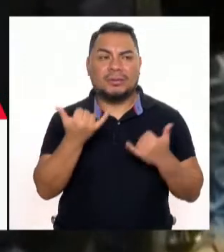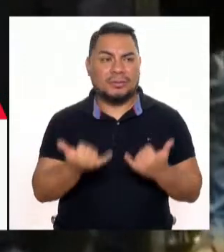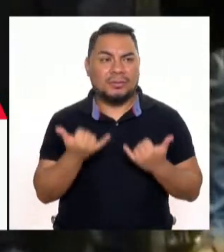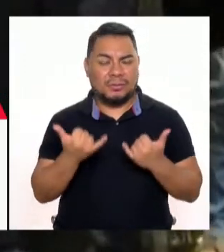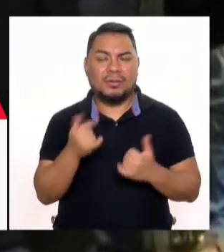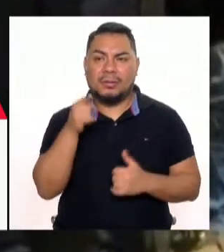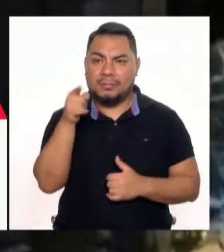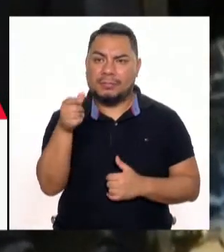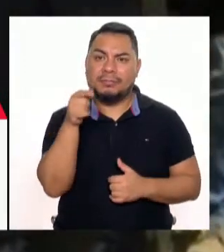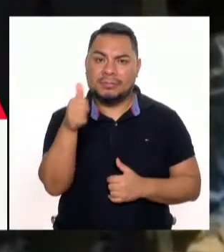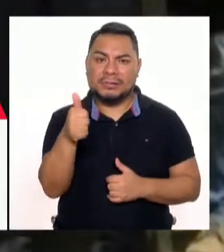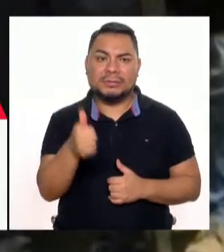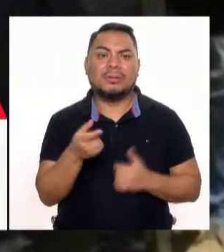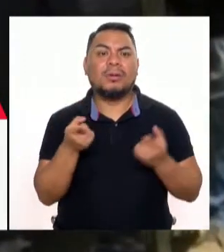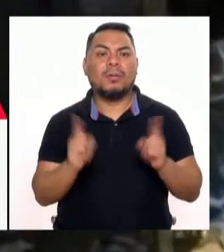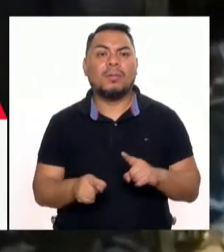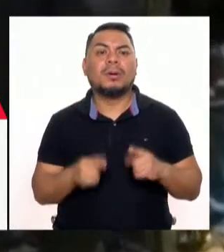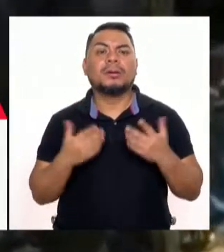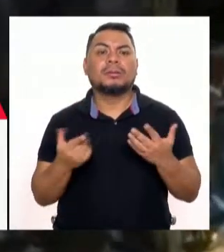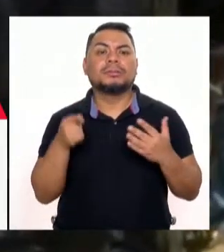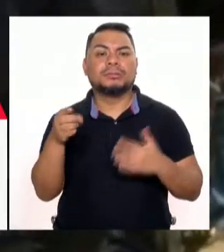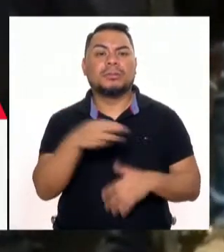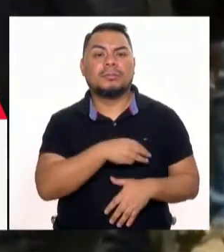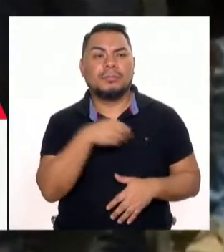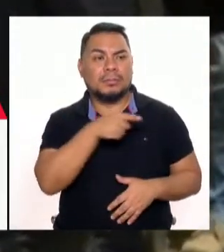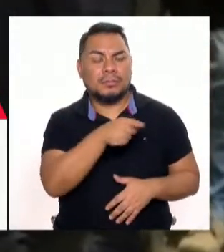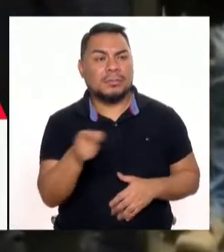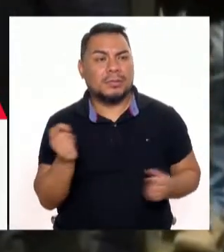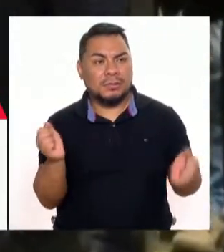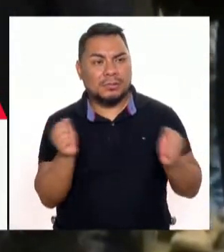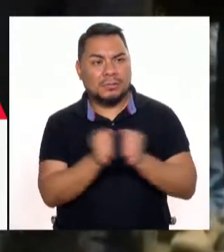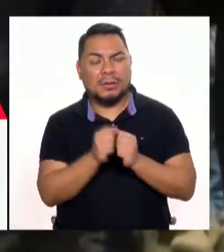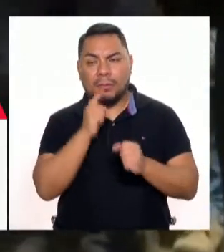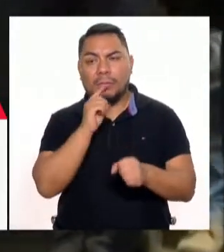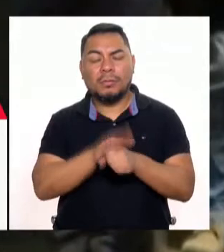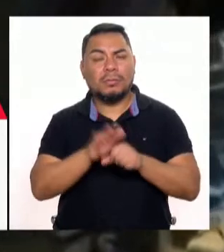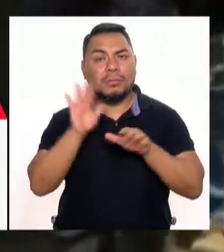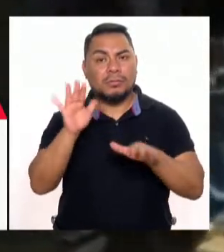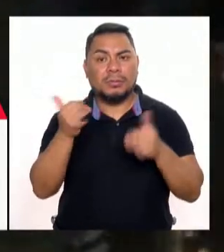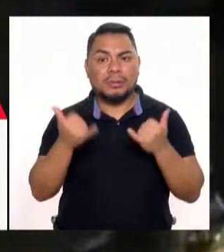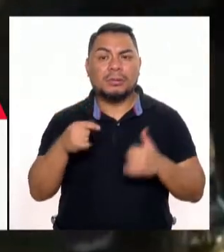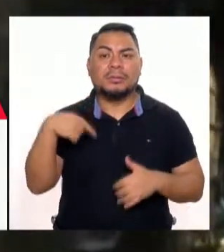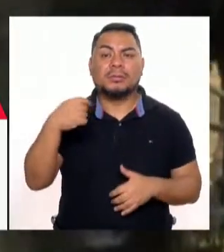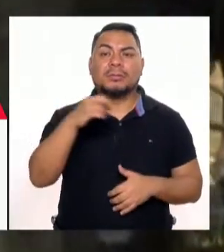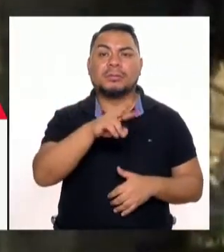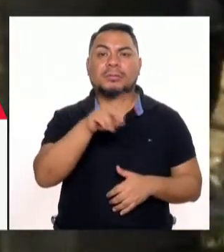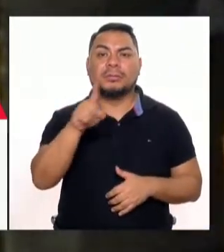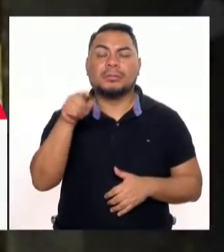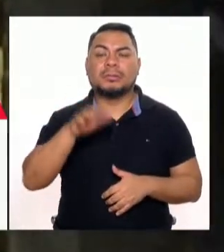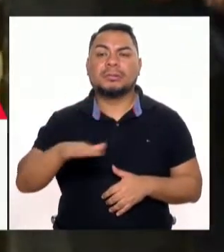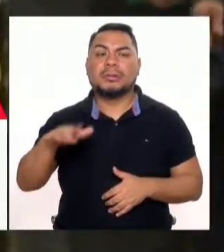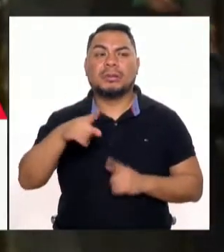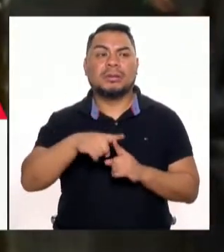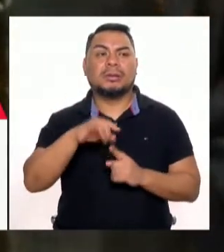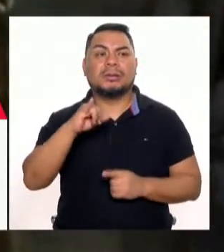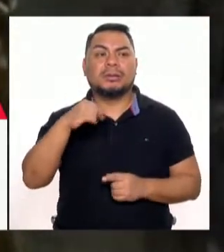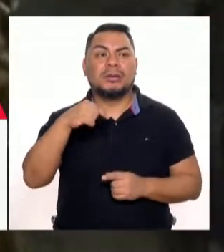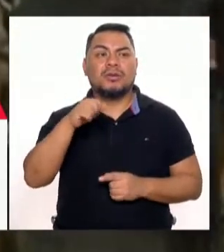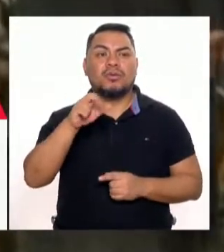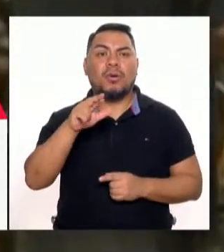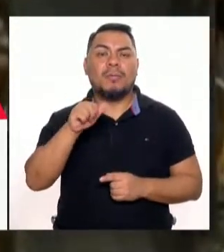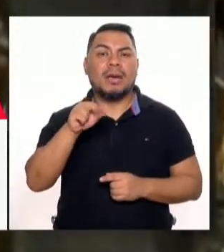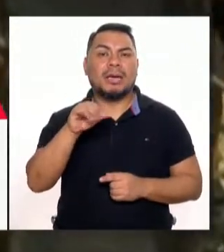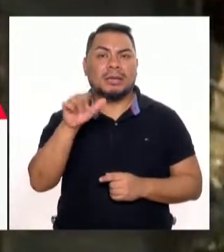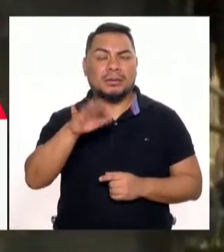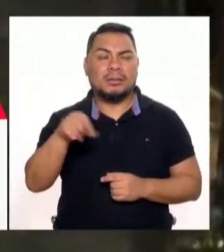directamente cuando va a estar porque los ministros iban a estar comprometidos el día 21 estamos en Tigo María Estamos